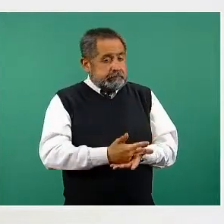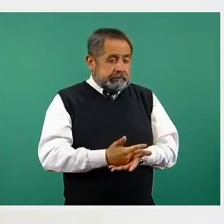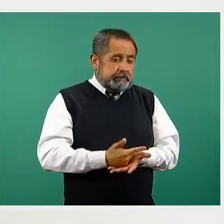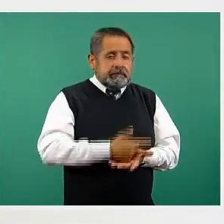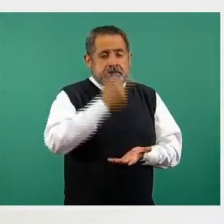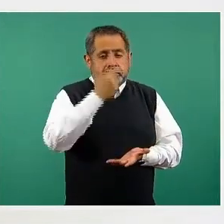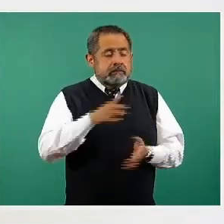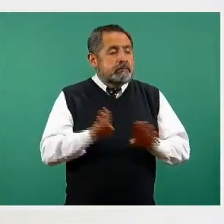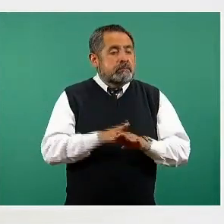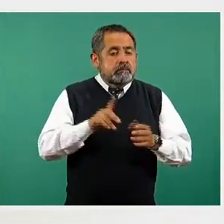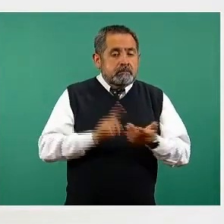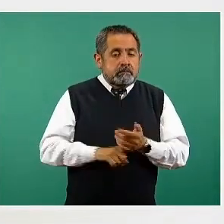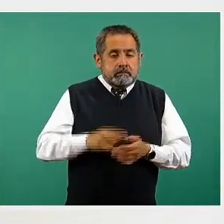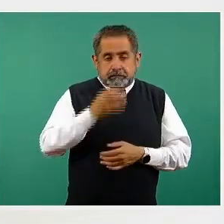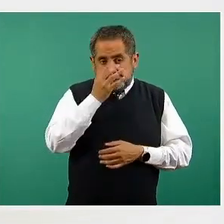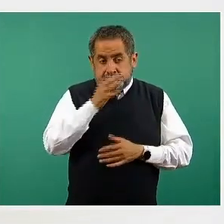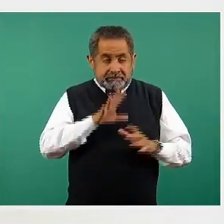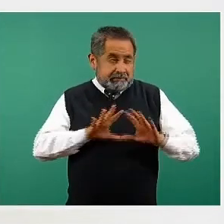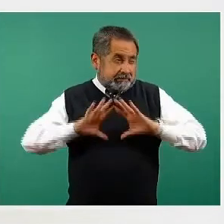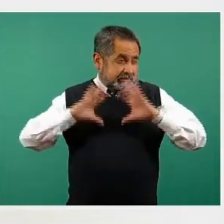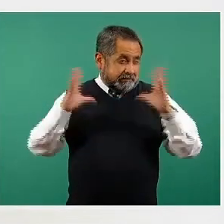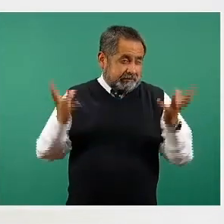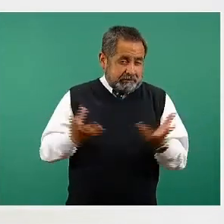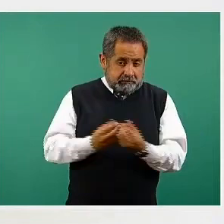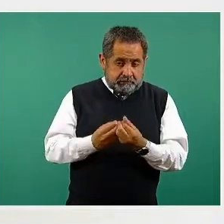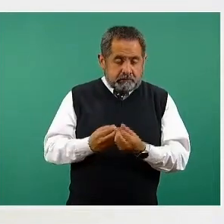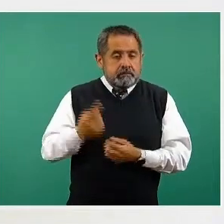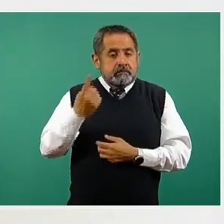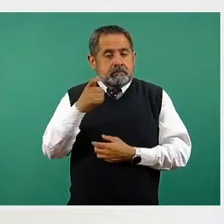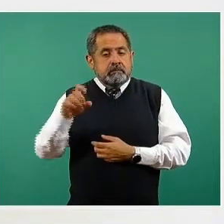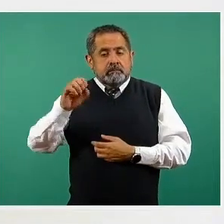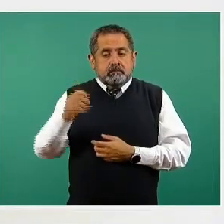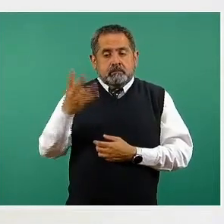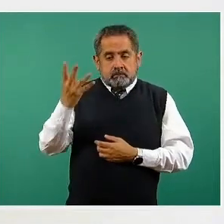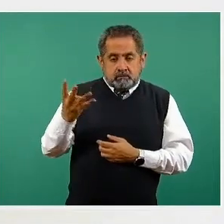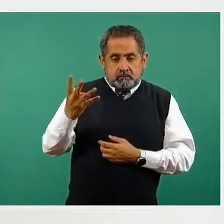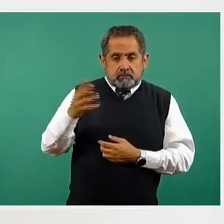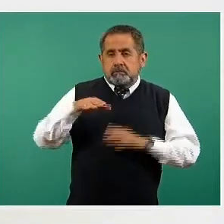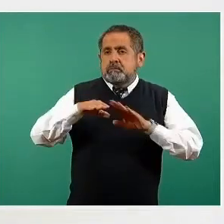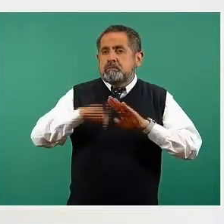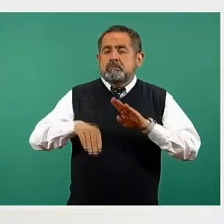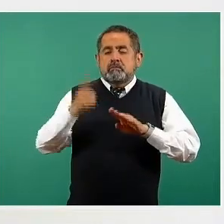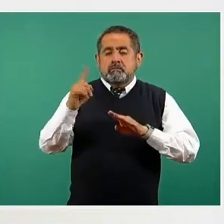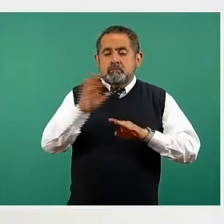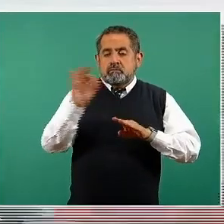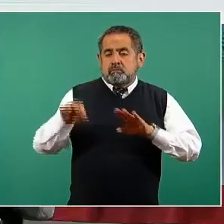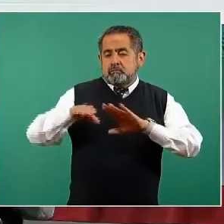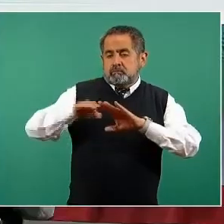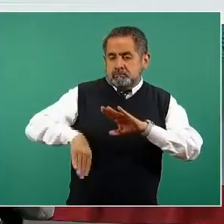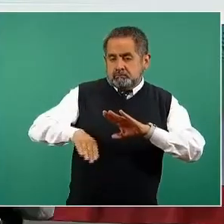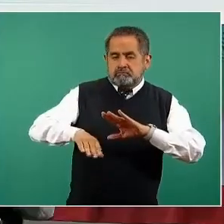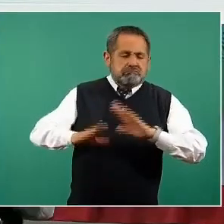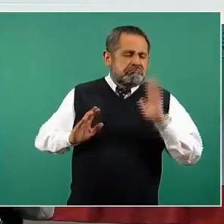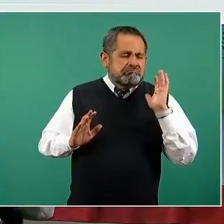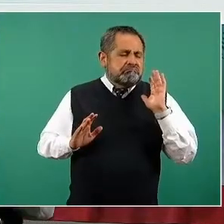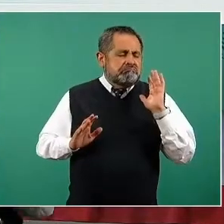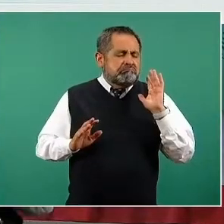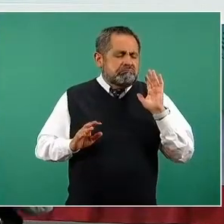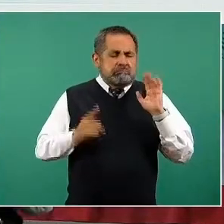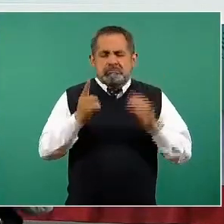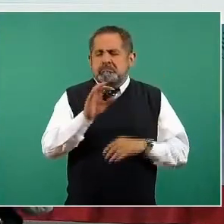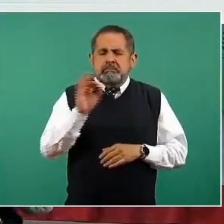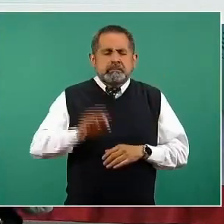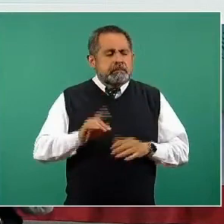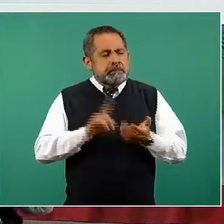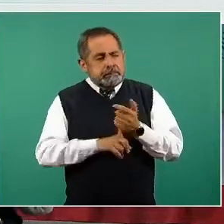representado solo 104 de todos los ESAVIs que se han notificado, esto es menos del 1% de todos los ESAVIs que se han